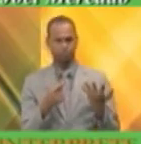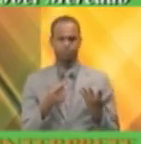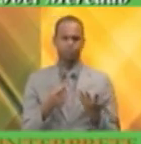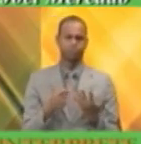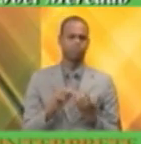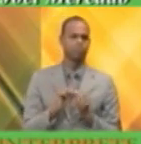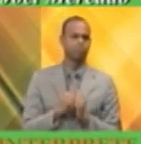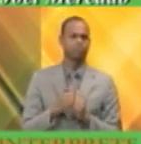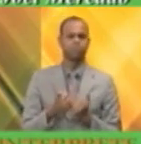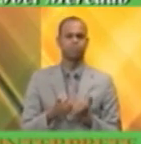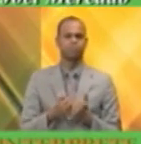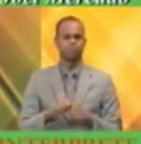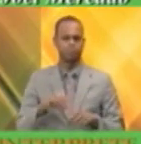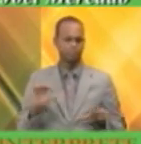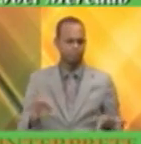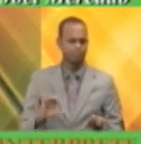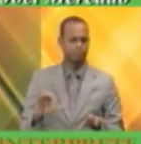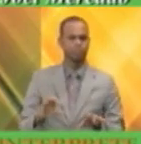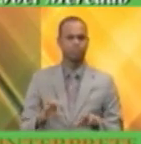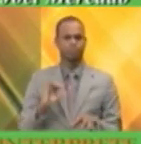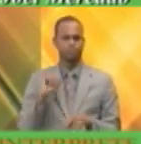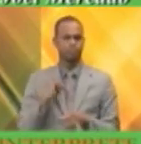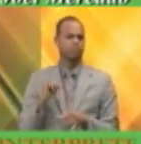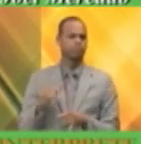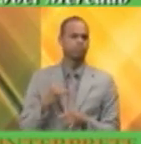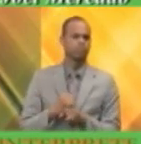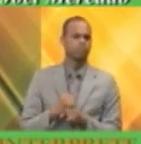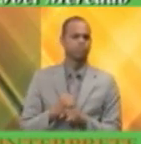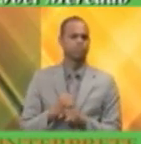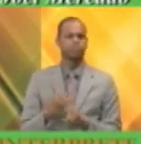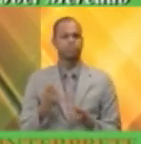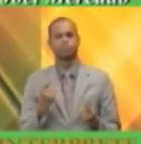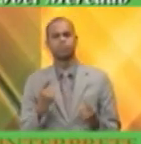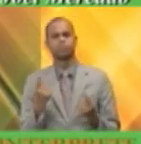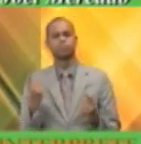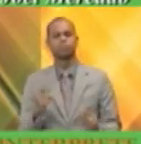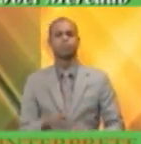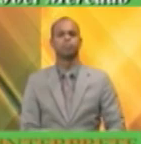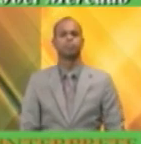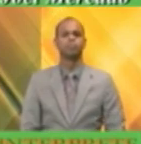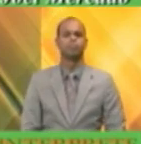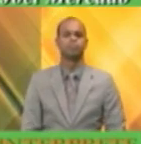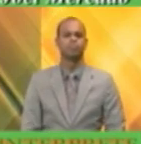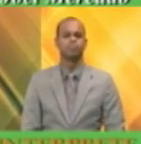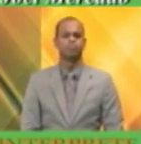¿Cómo funciona la institución? Fíjese,